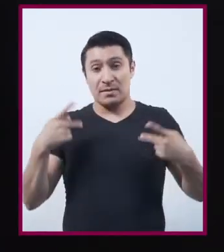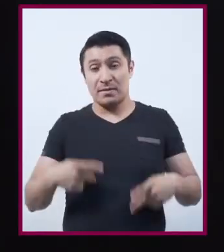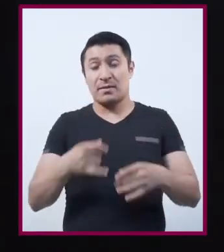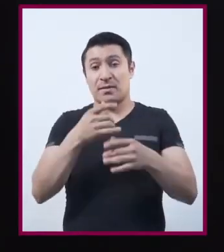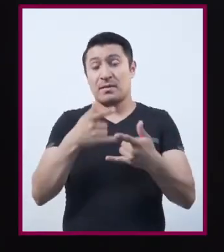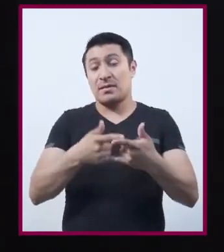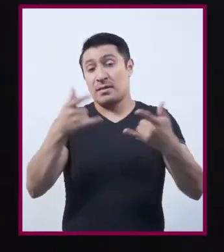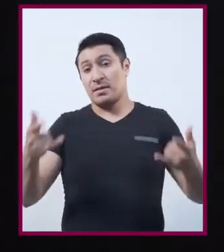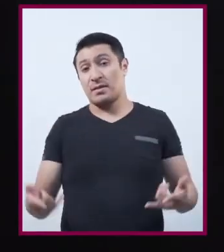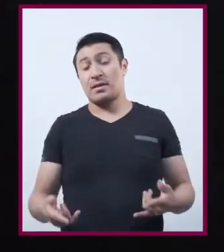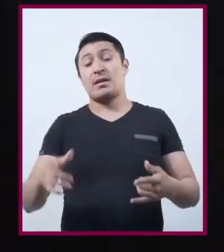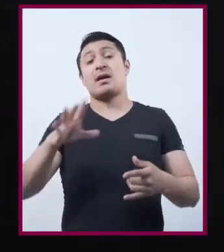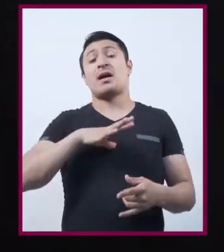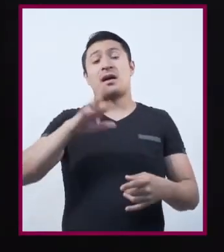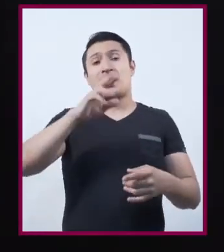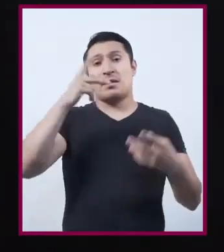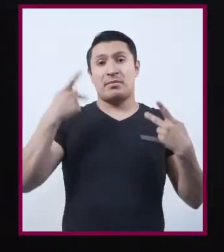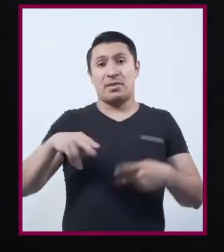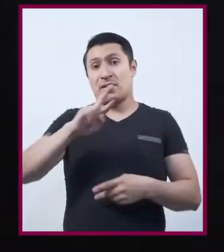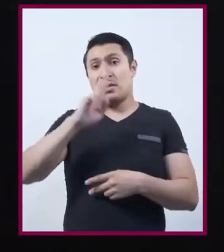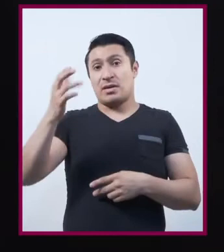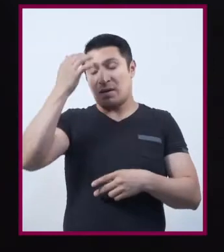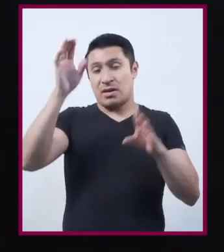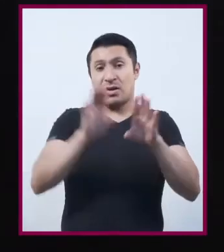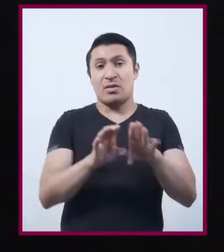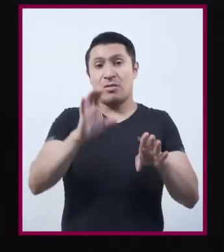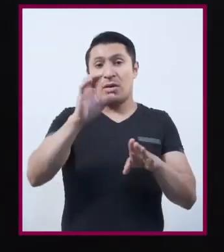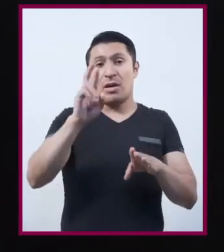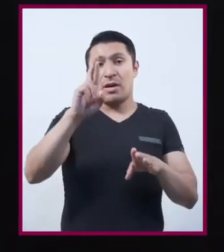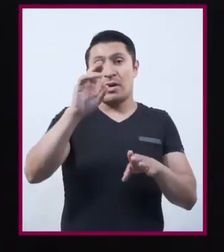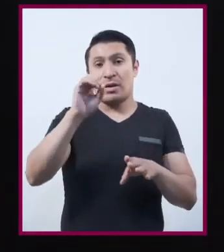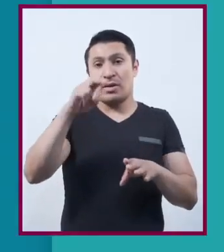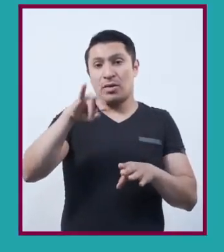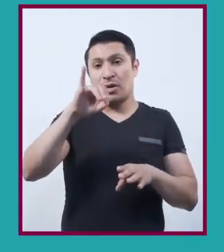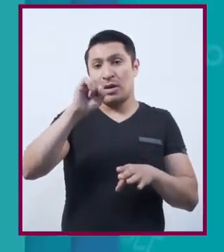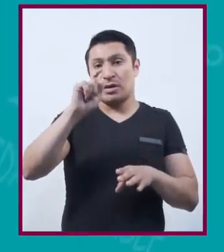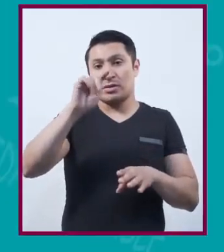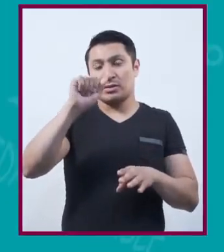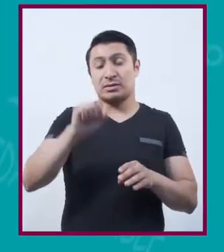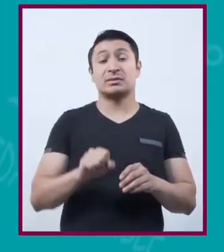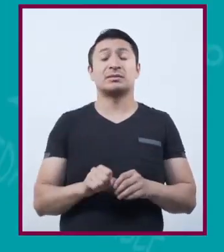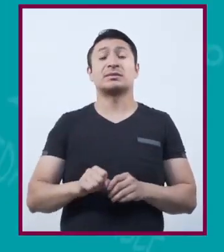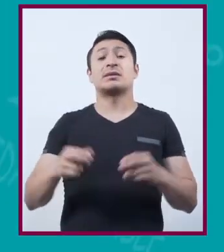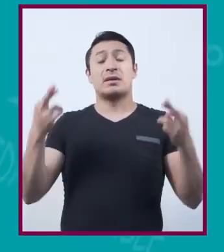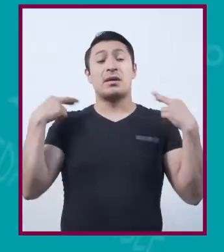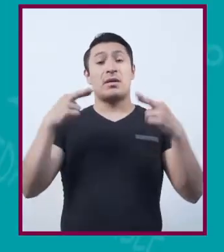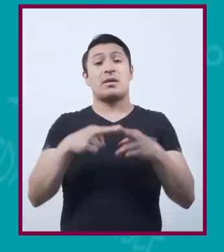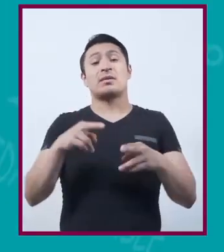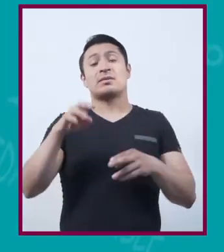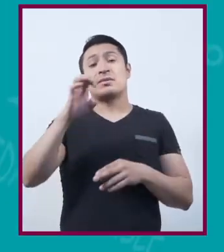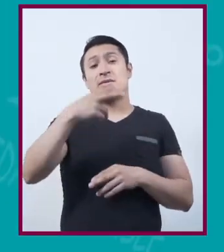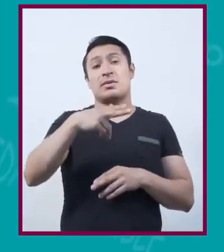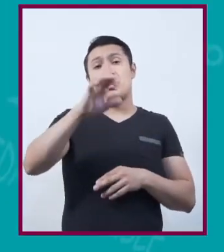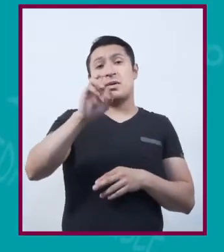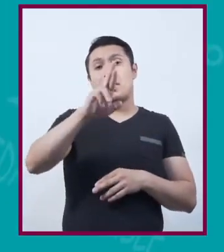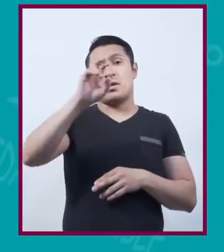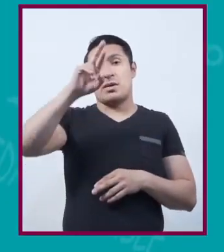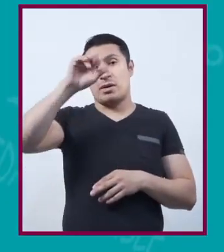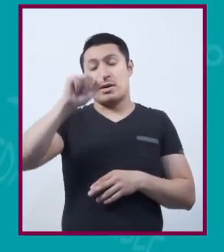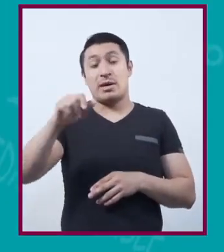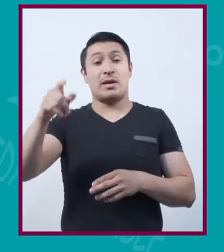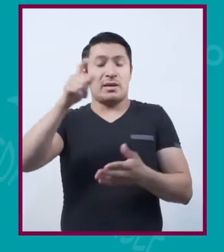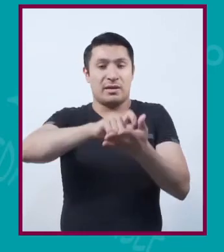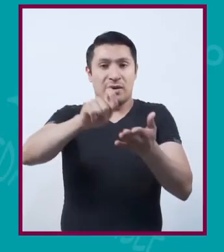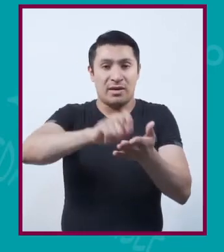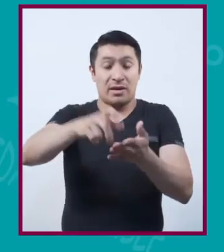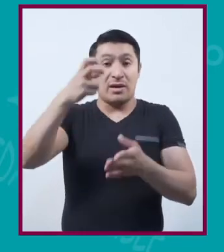los historiadores hoy en día son las personas reconocidas como cronistas. El profesor Earl Herrera, en La magia